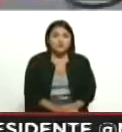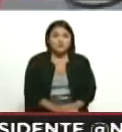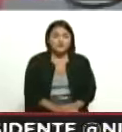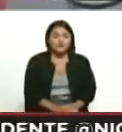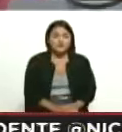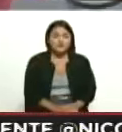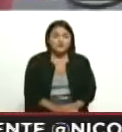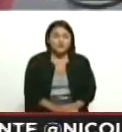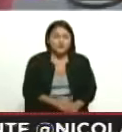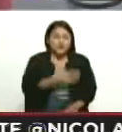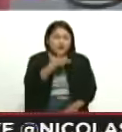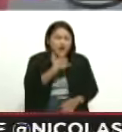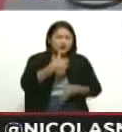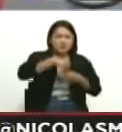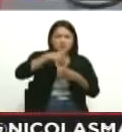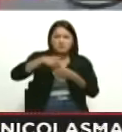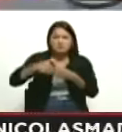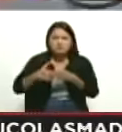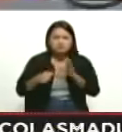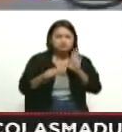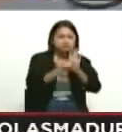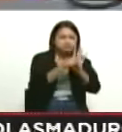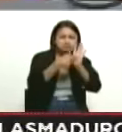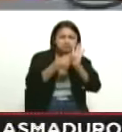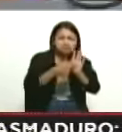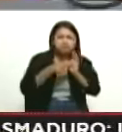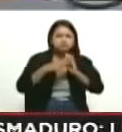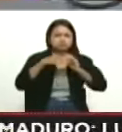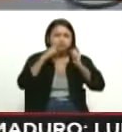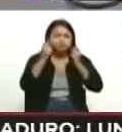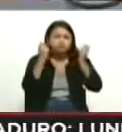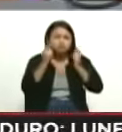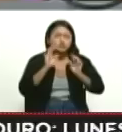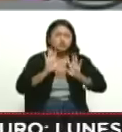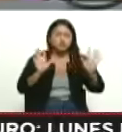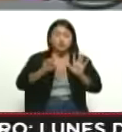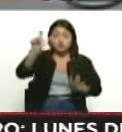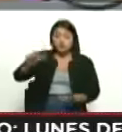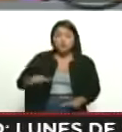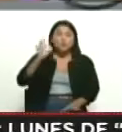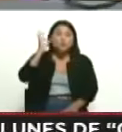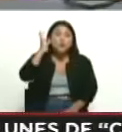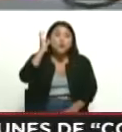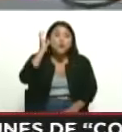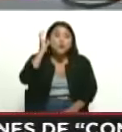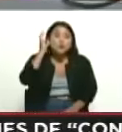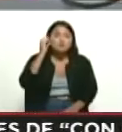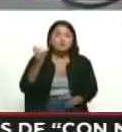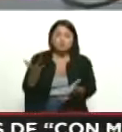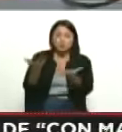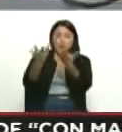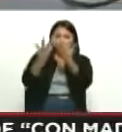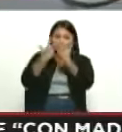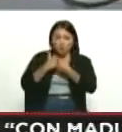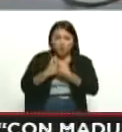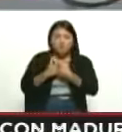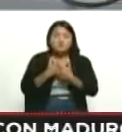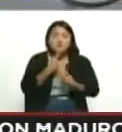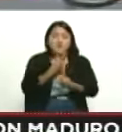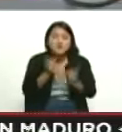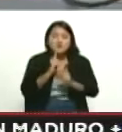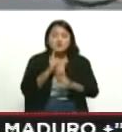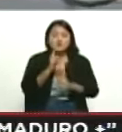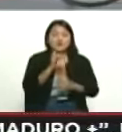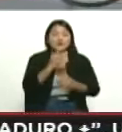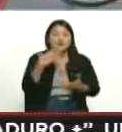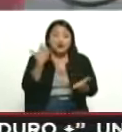un eslogan electoralista, es una determinación de una mujer que nos da razones para creer que cuando ella dice hasta el final